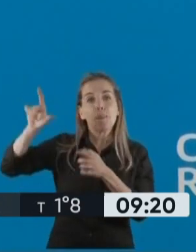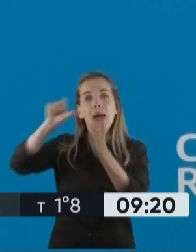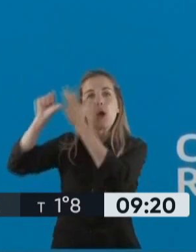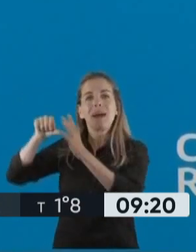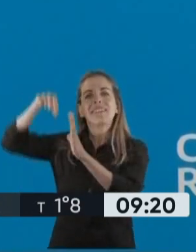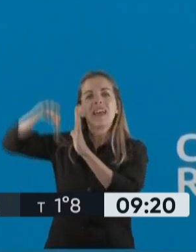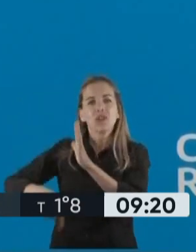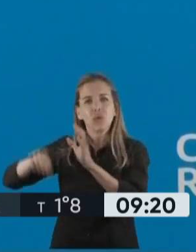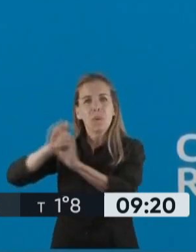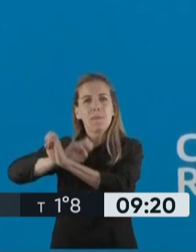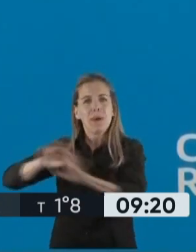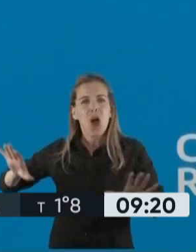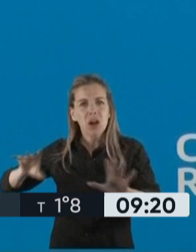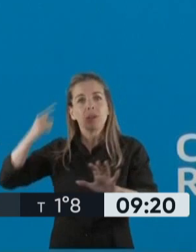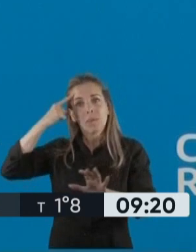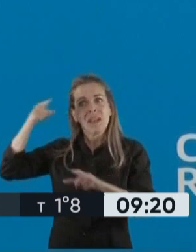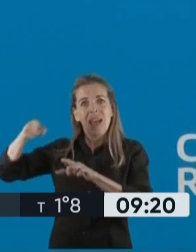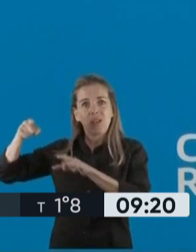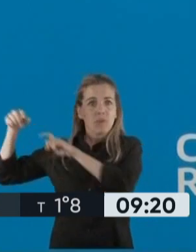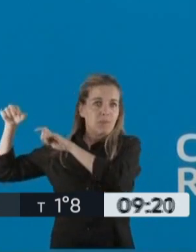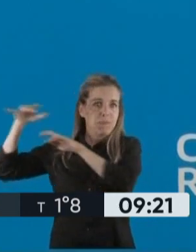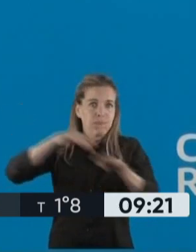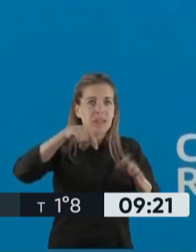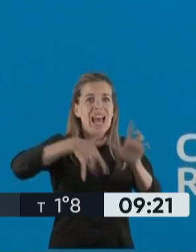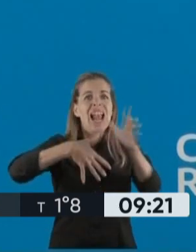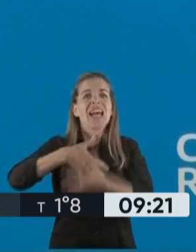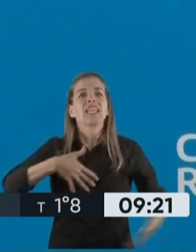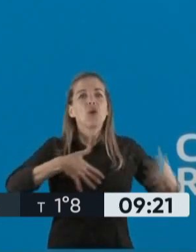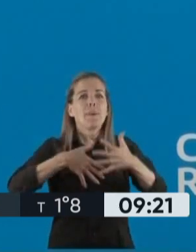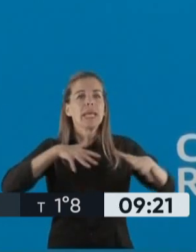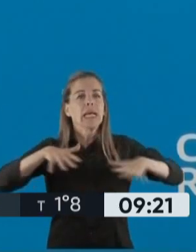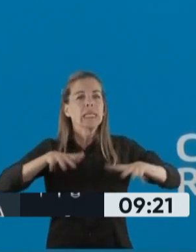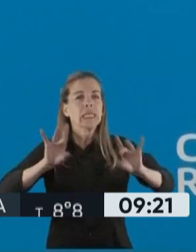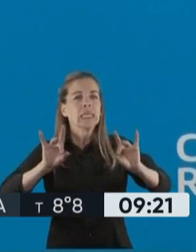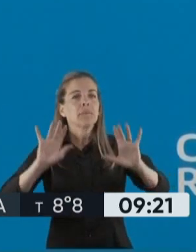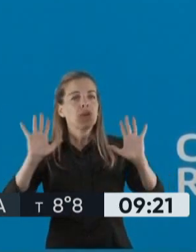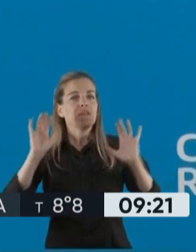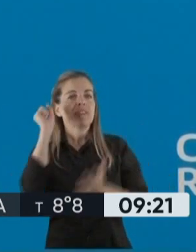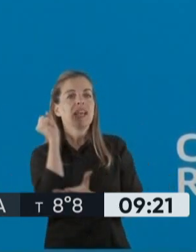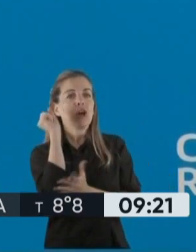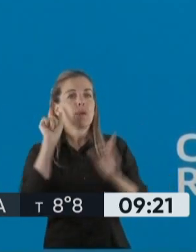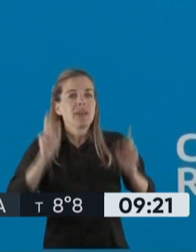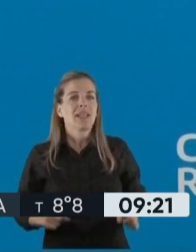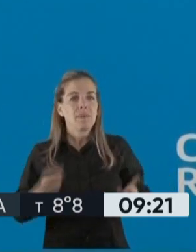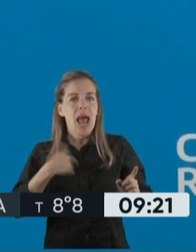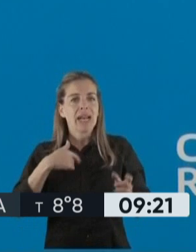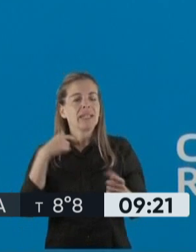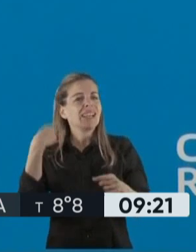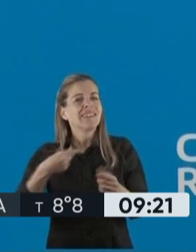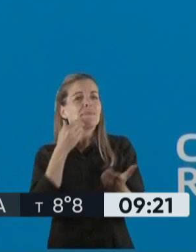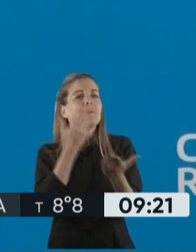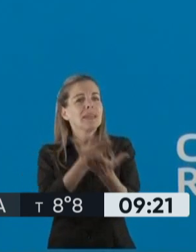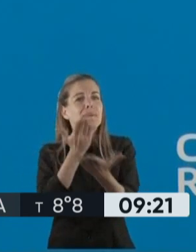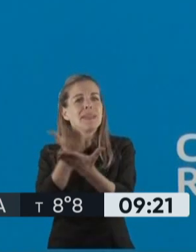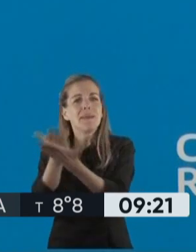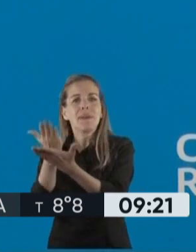tener consecuencias muy graves también en Latinoamérica. Así que Argentina lo que quiere y reclama en todos los foros internacionales es